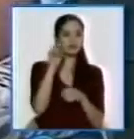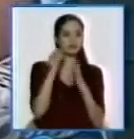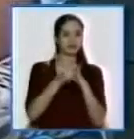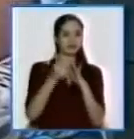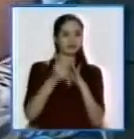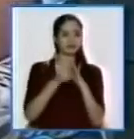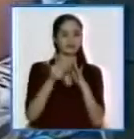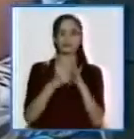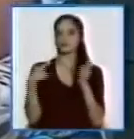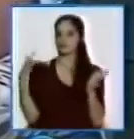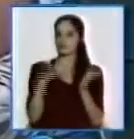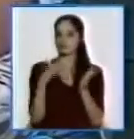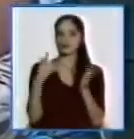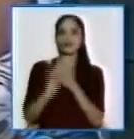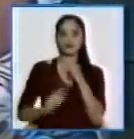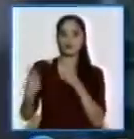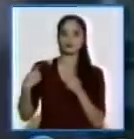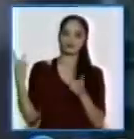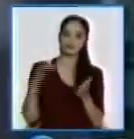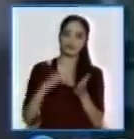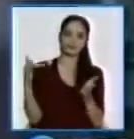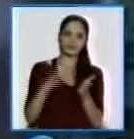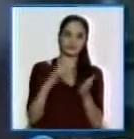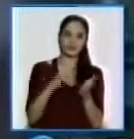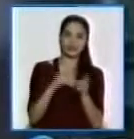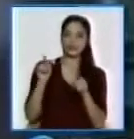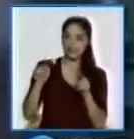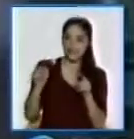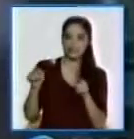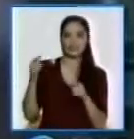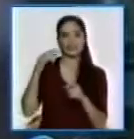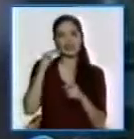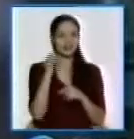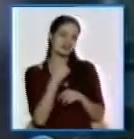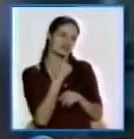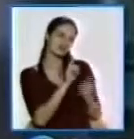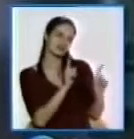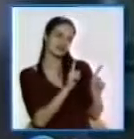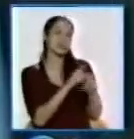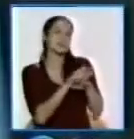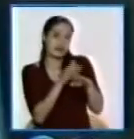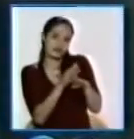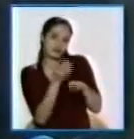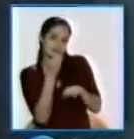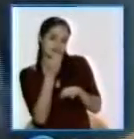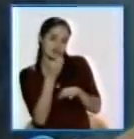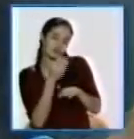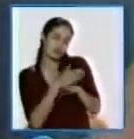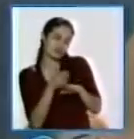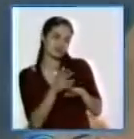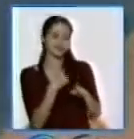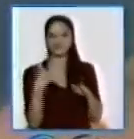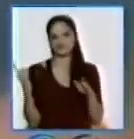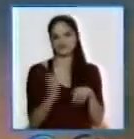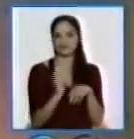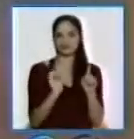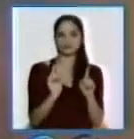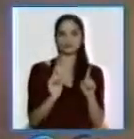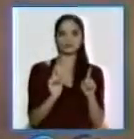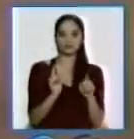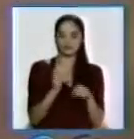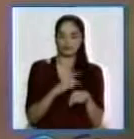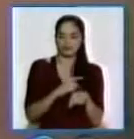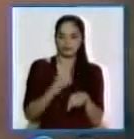el establecimiento con él, pero ese día ella no quiso ir, pues se verían más tarde para salir a comer. La mujer relata que todo pasó